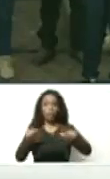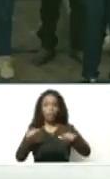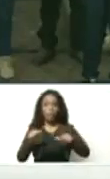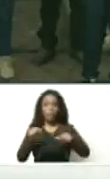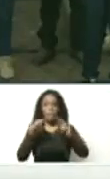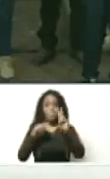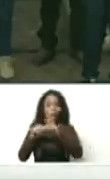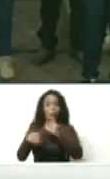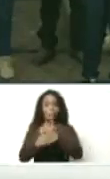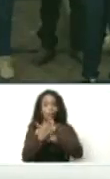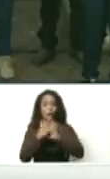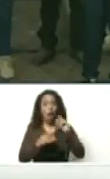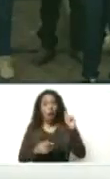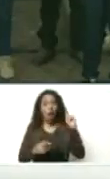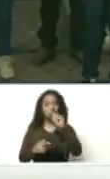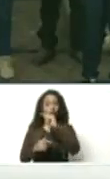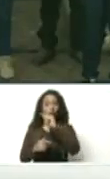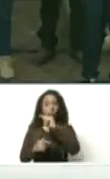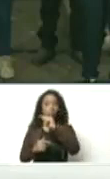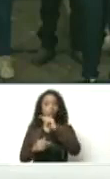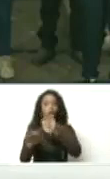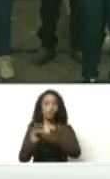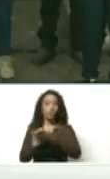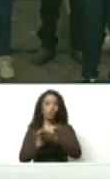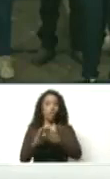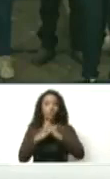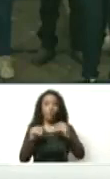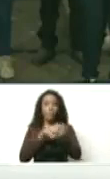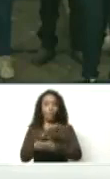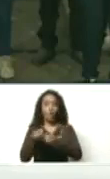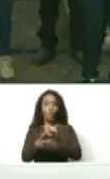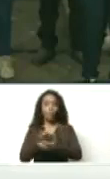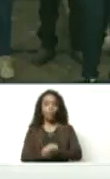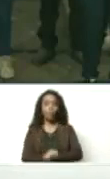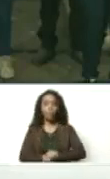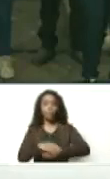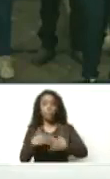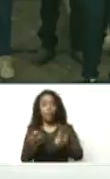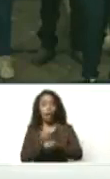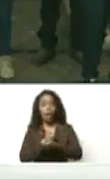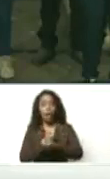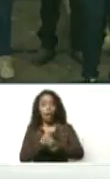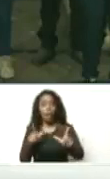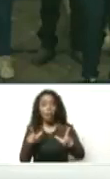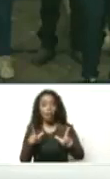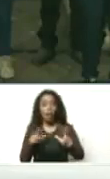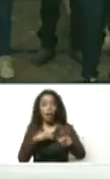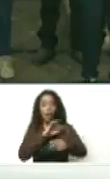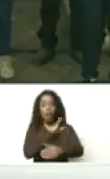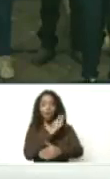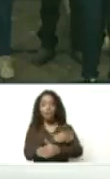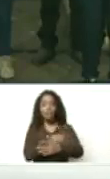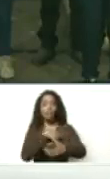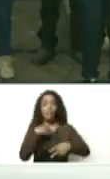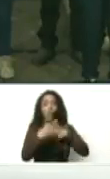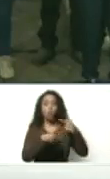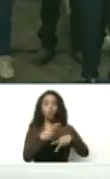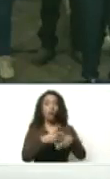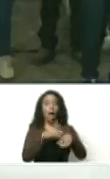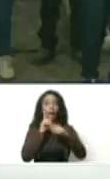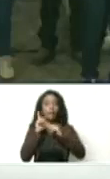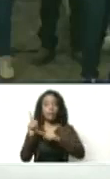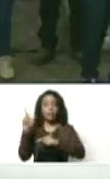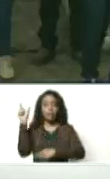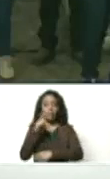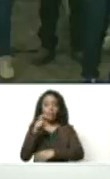el amanecer allá. Y resuelven todo. Y liberan las fuerzas productivas. Así